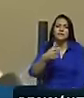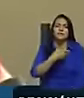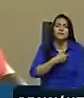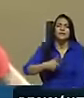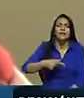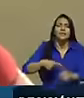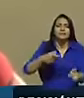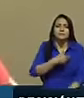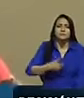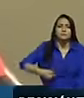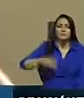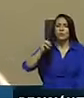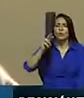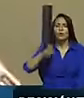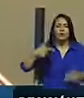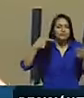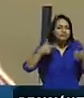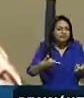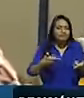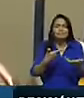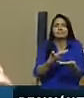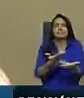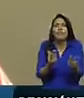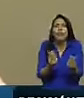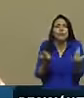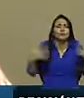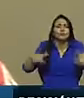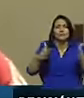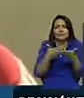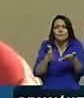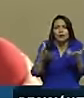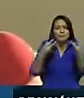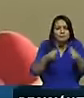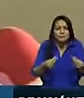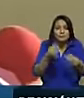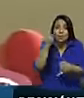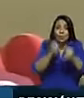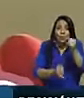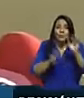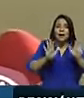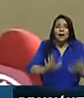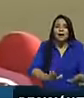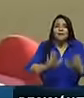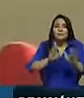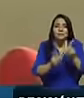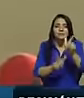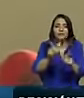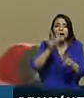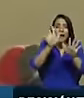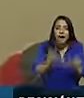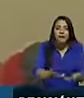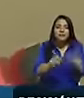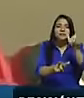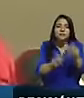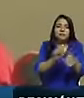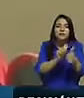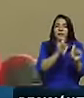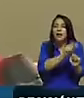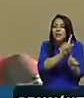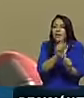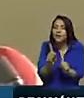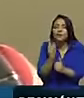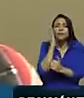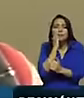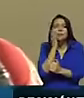inspectores sobran hay que ver que las cosas al final sean exactamente como el corazón de cada madre cada